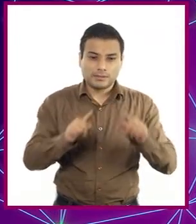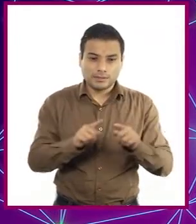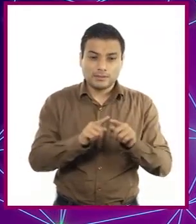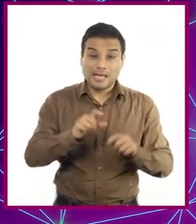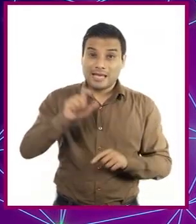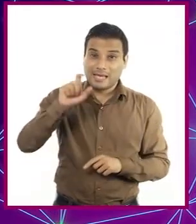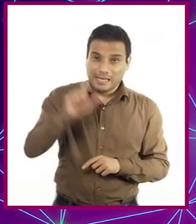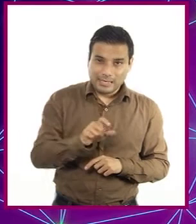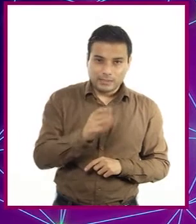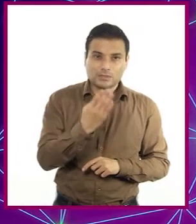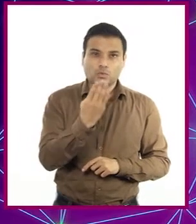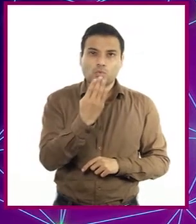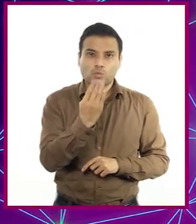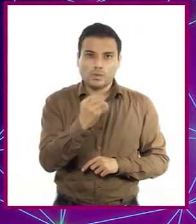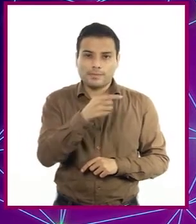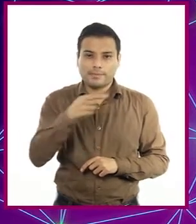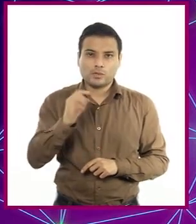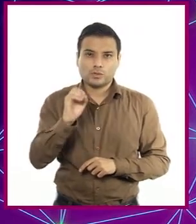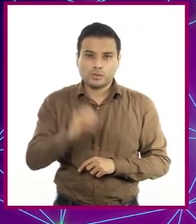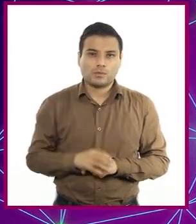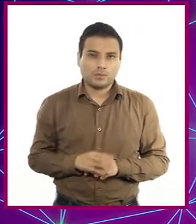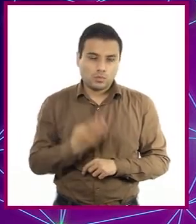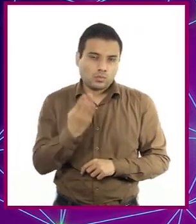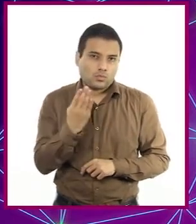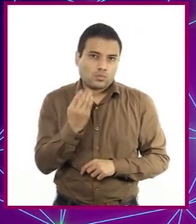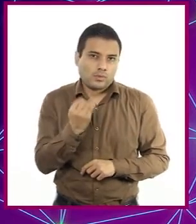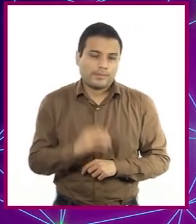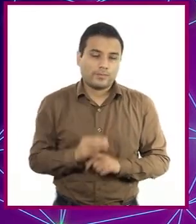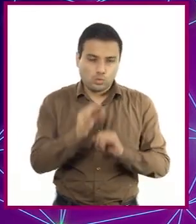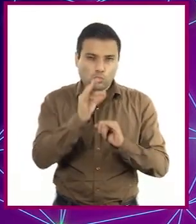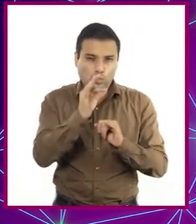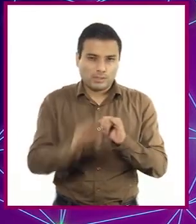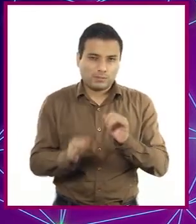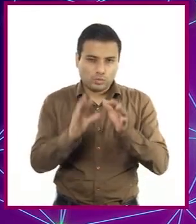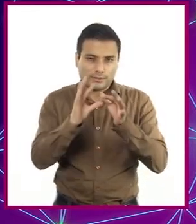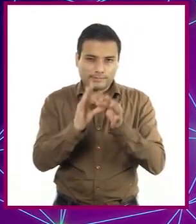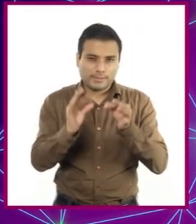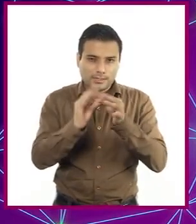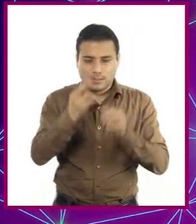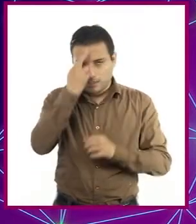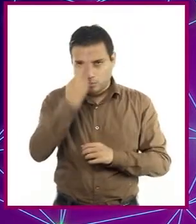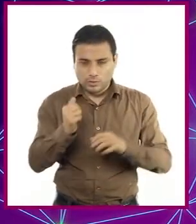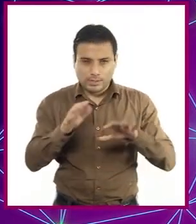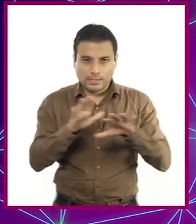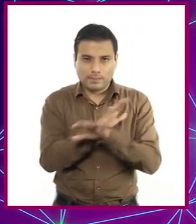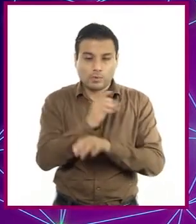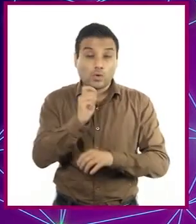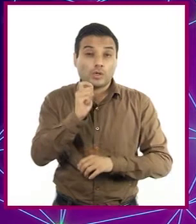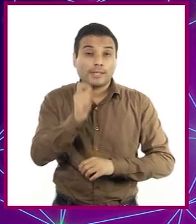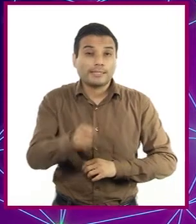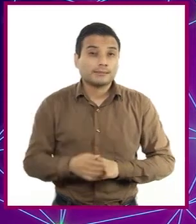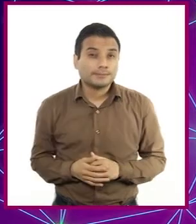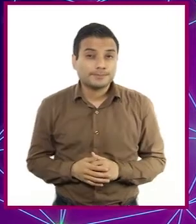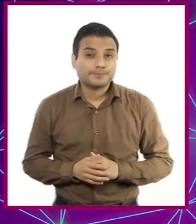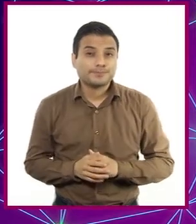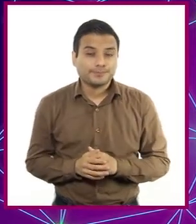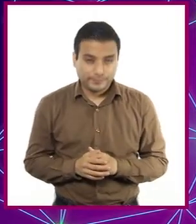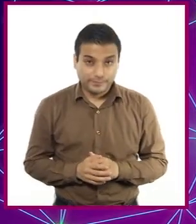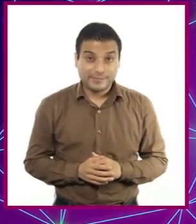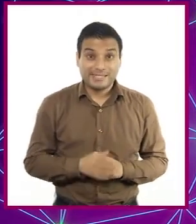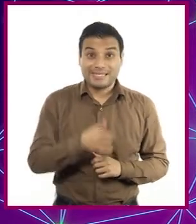a 9 menos 0 igual a 9. Finalmente, la razón de cambio es la división de la diferencia en